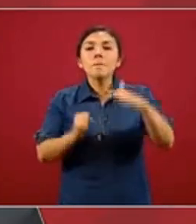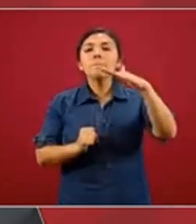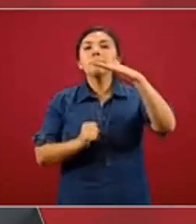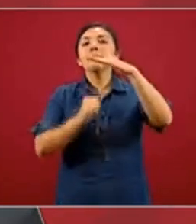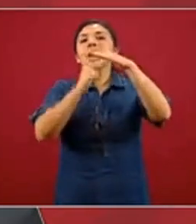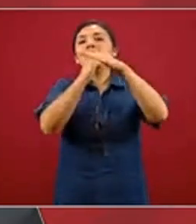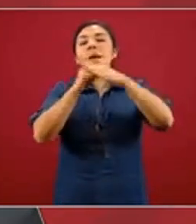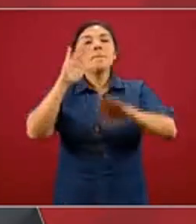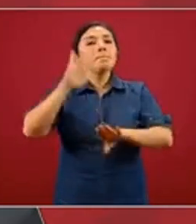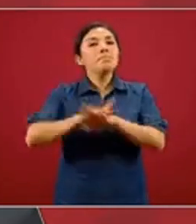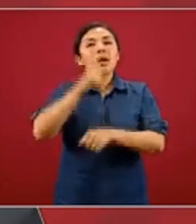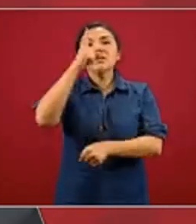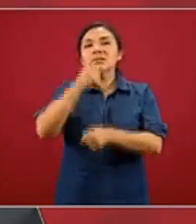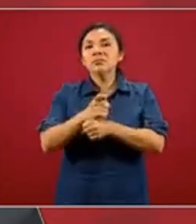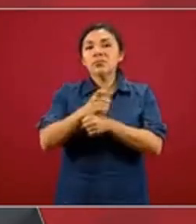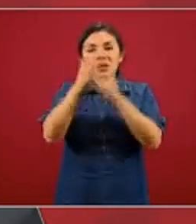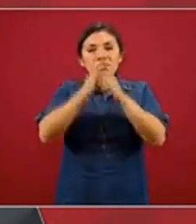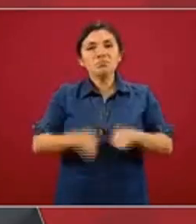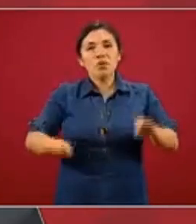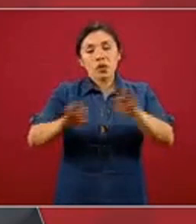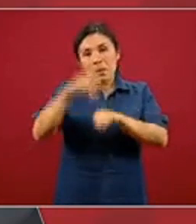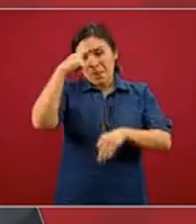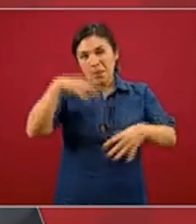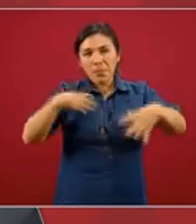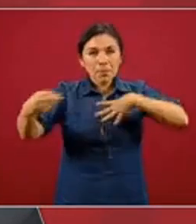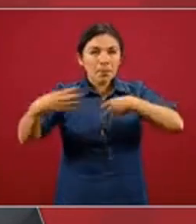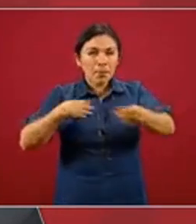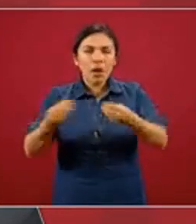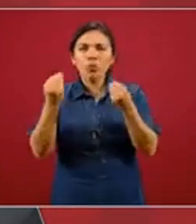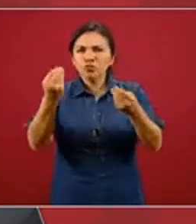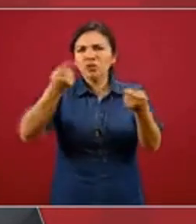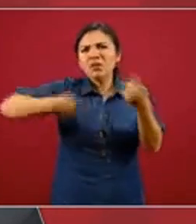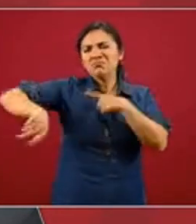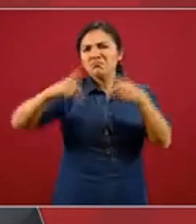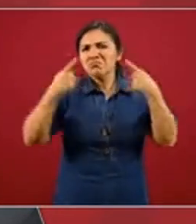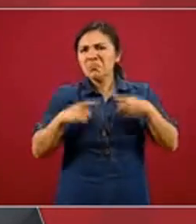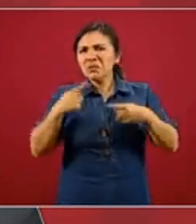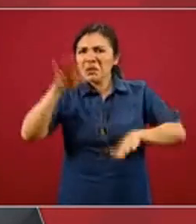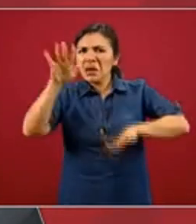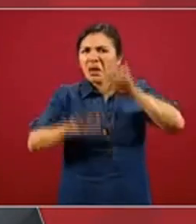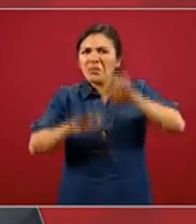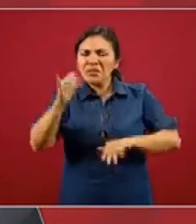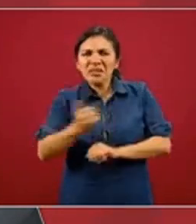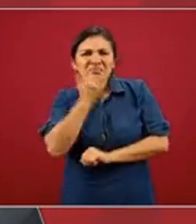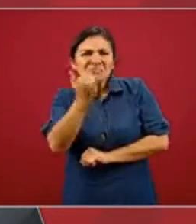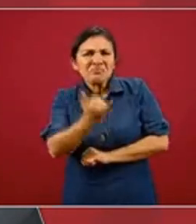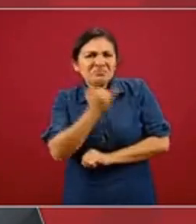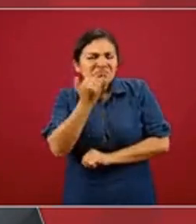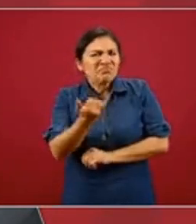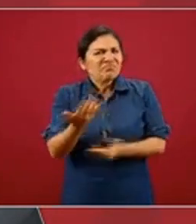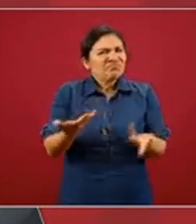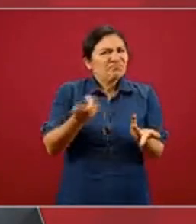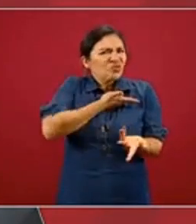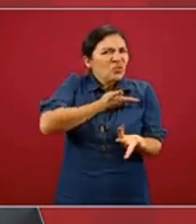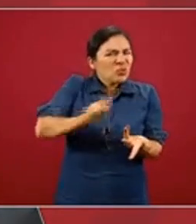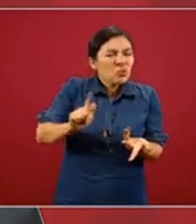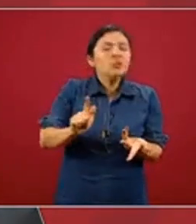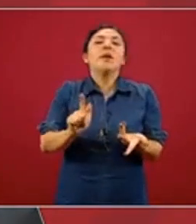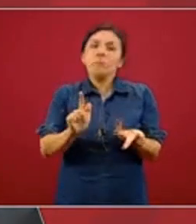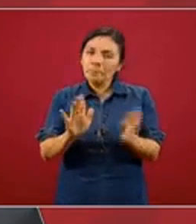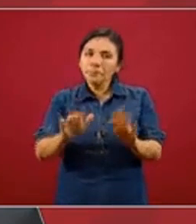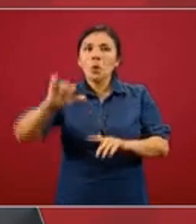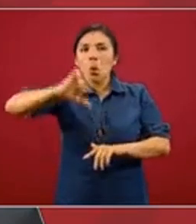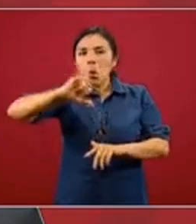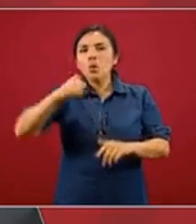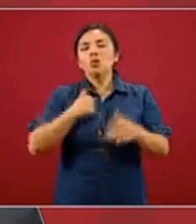de la epidemia, el pico de la curva, y que hay todavía algunas personas que esto les causa mucha desazón. Entonces,